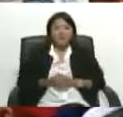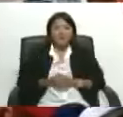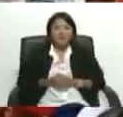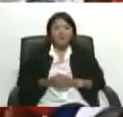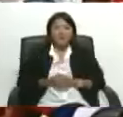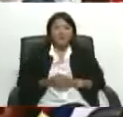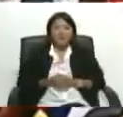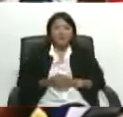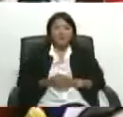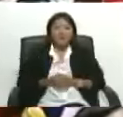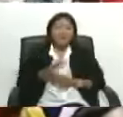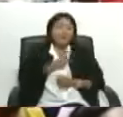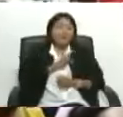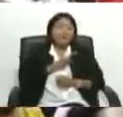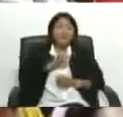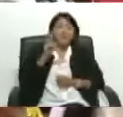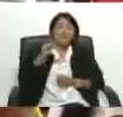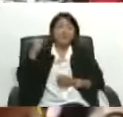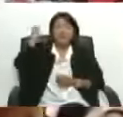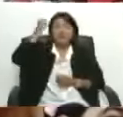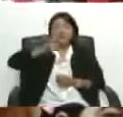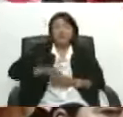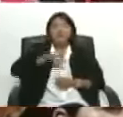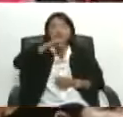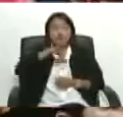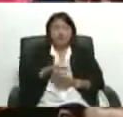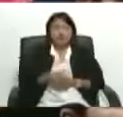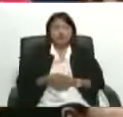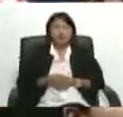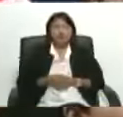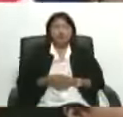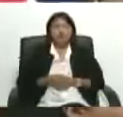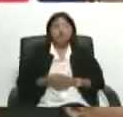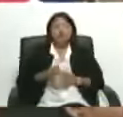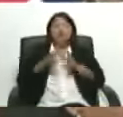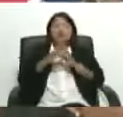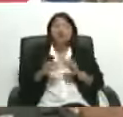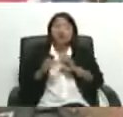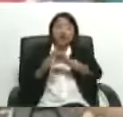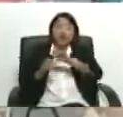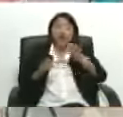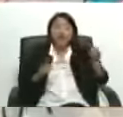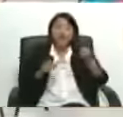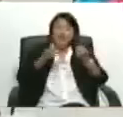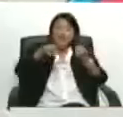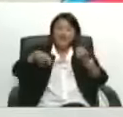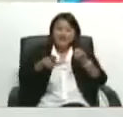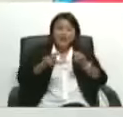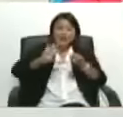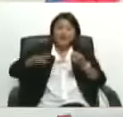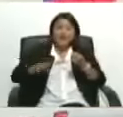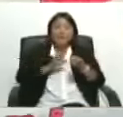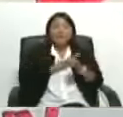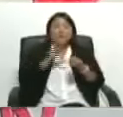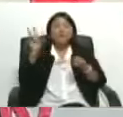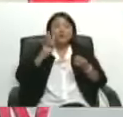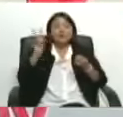territorio que históricamente le pertenece. Todo lo que esté al oeste del río Esequibo es de